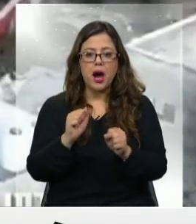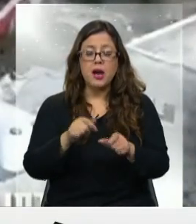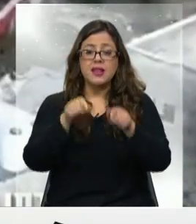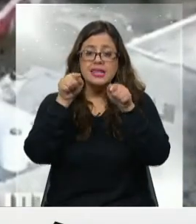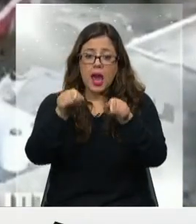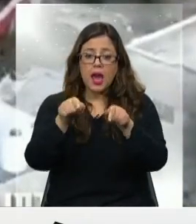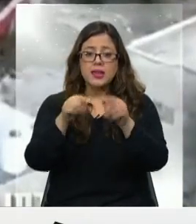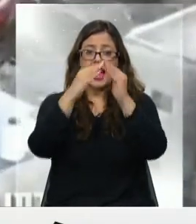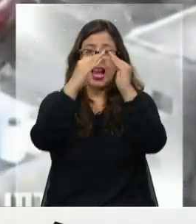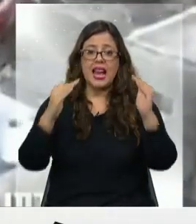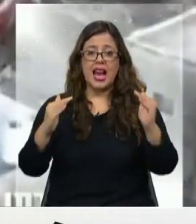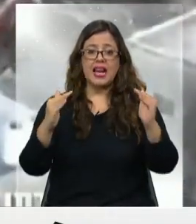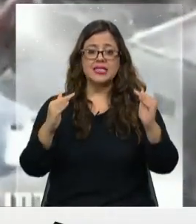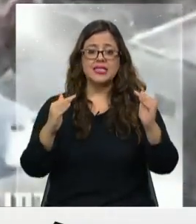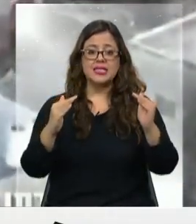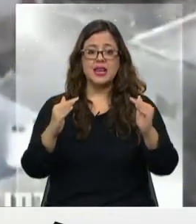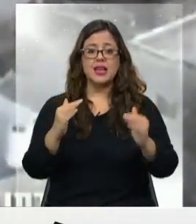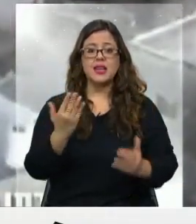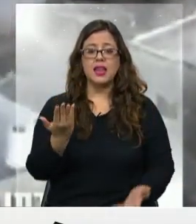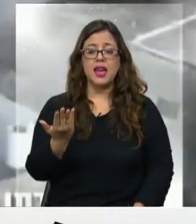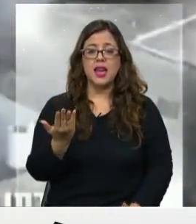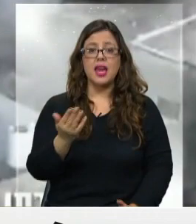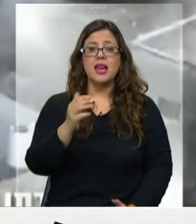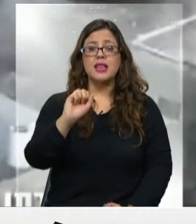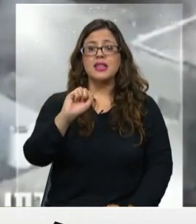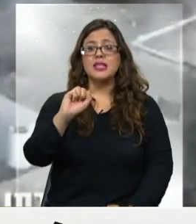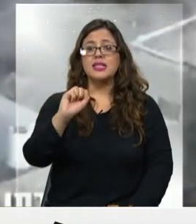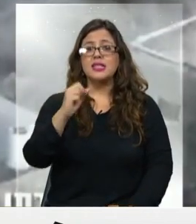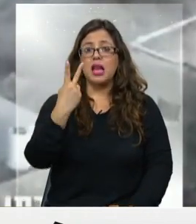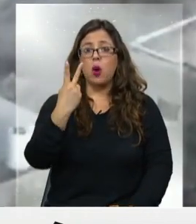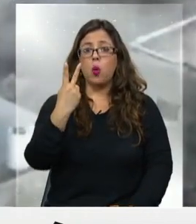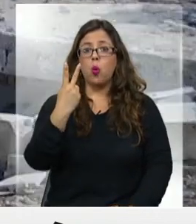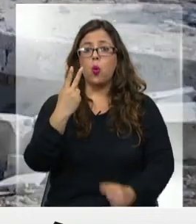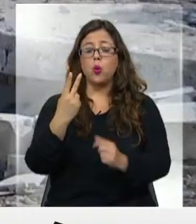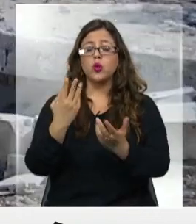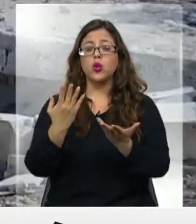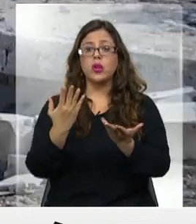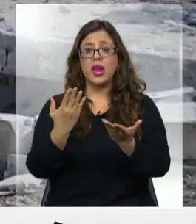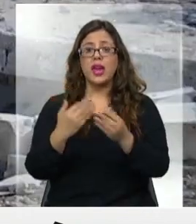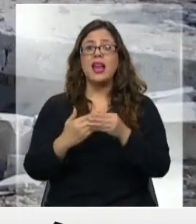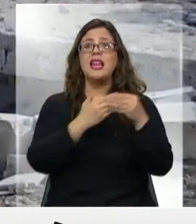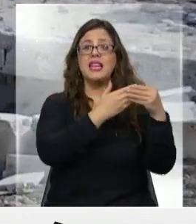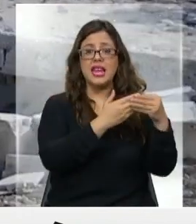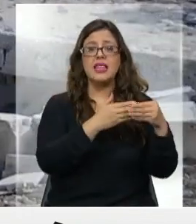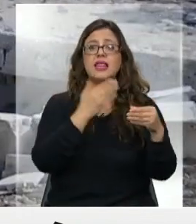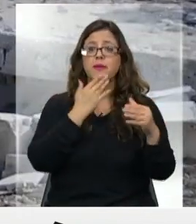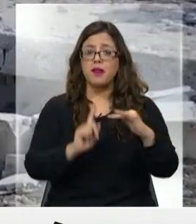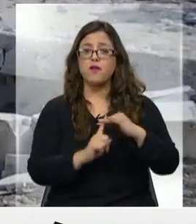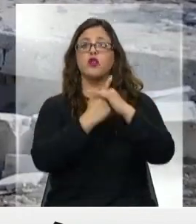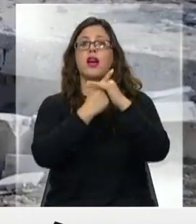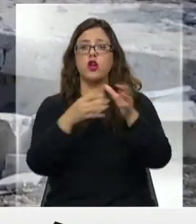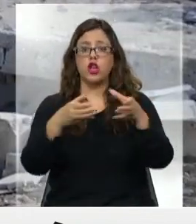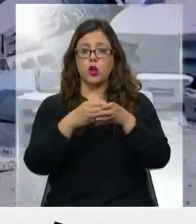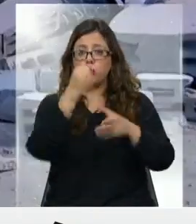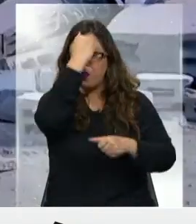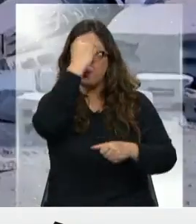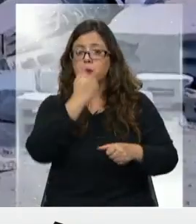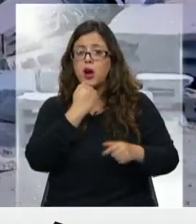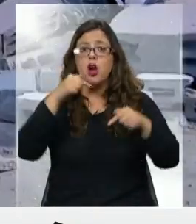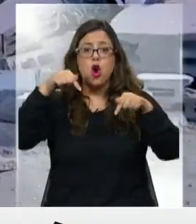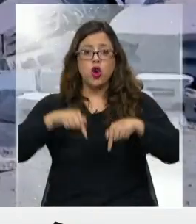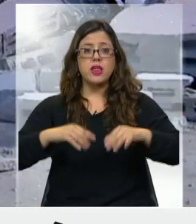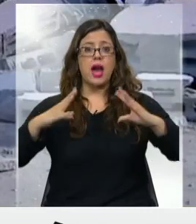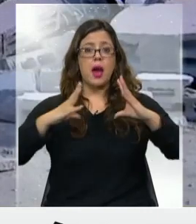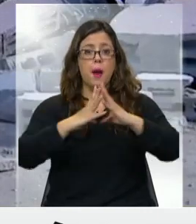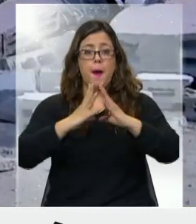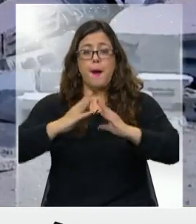Esta era la casa de Saleh al-Arouri, el segundo al mando y fundador del brazo armado de Hamás. Hoy, las Fuerzas Armadas de